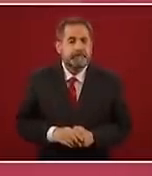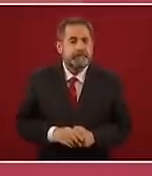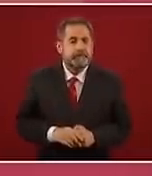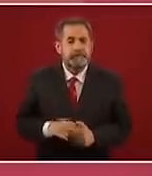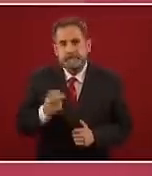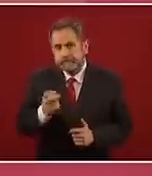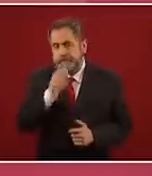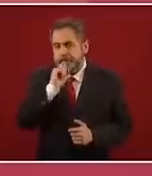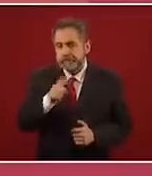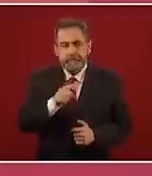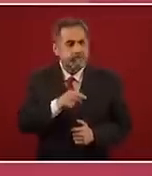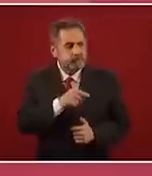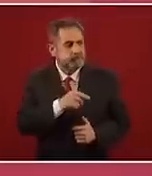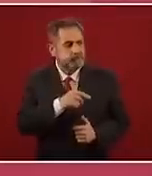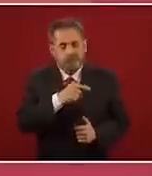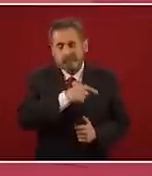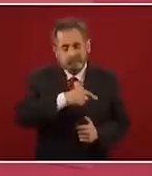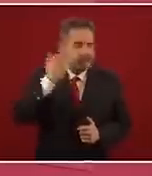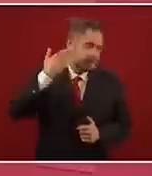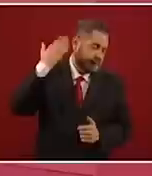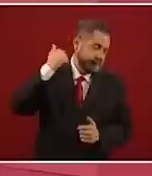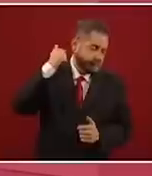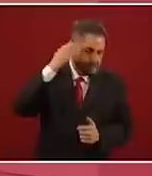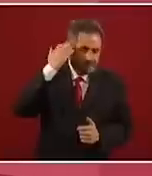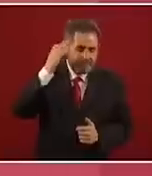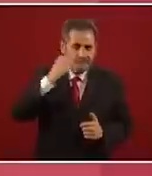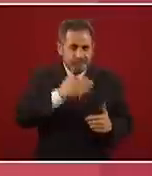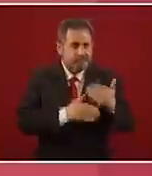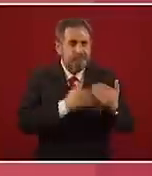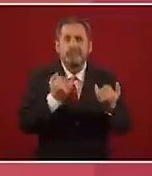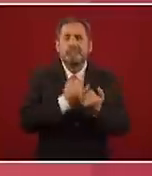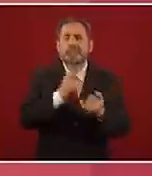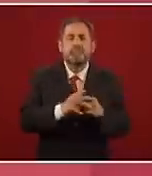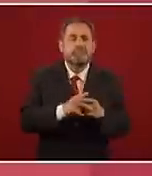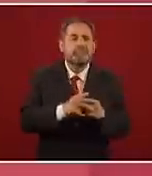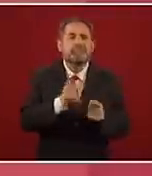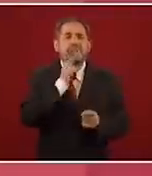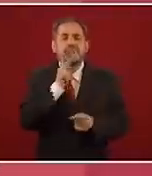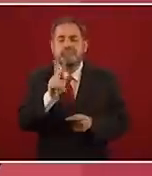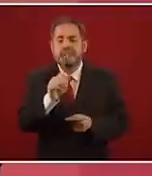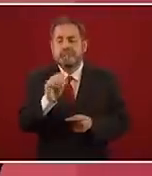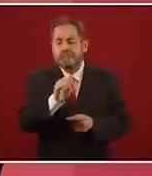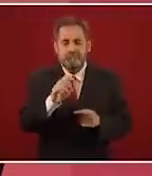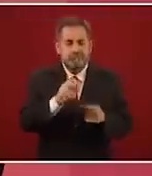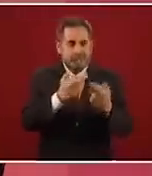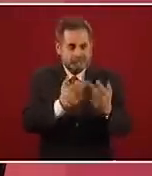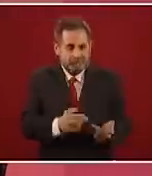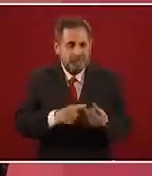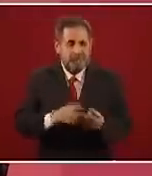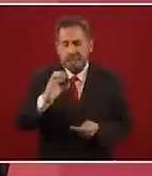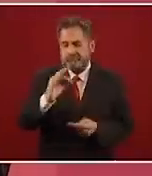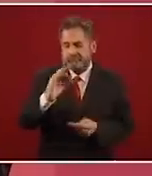Así como avanzaron en Pemex, en la Comisión Federal de Electricidad,